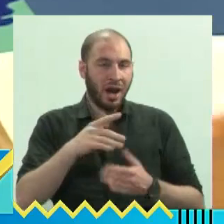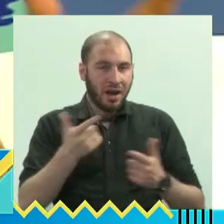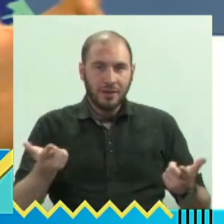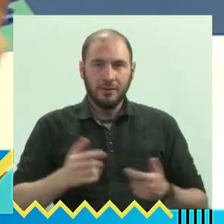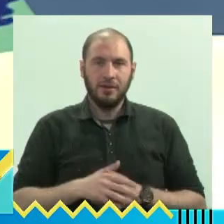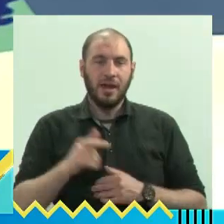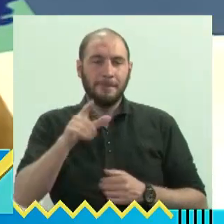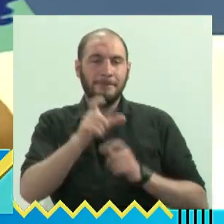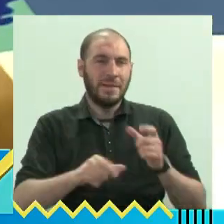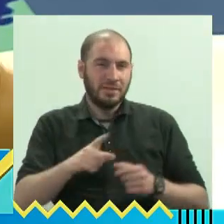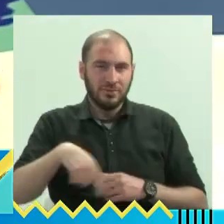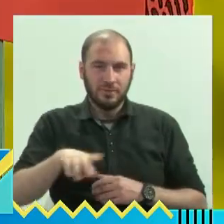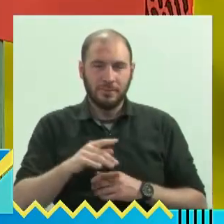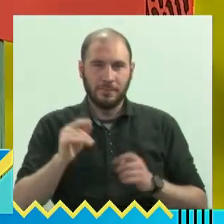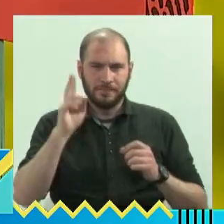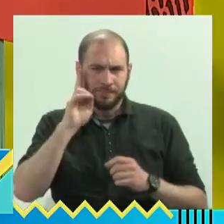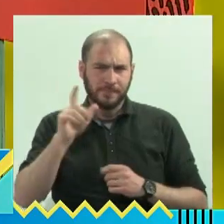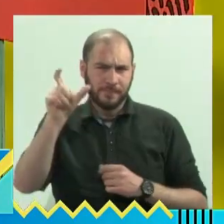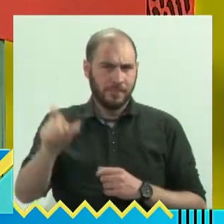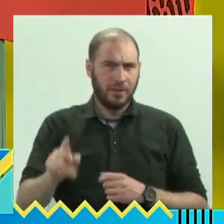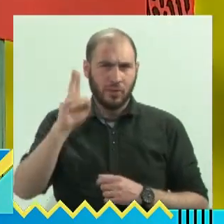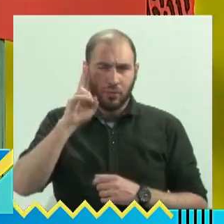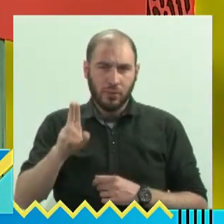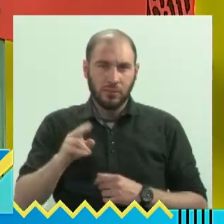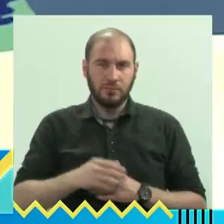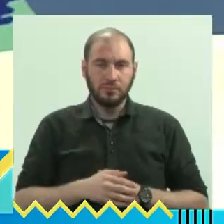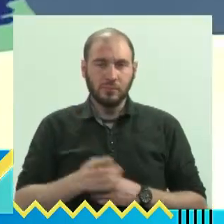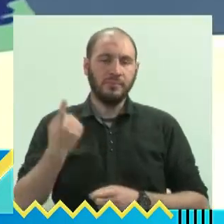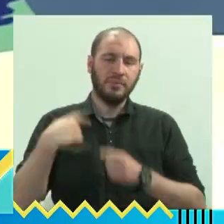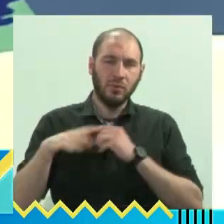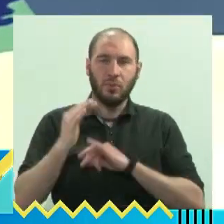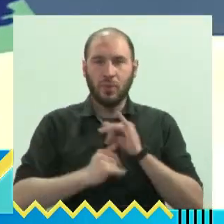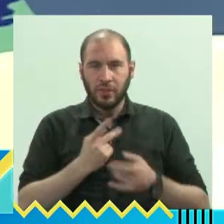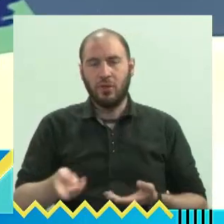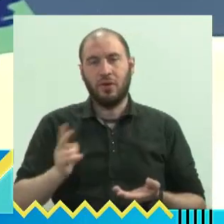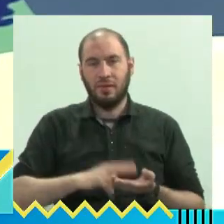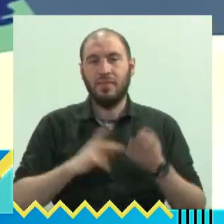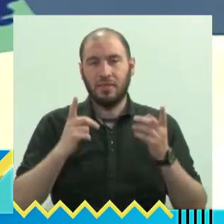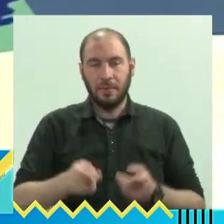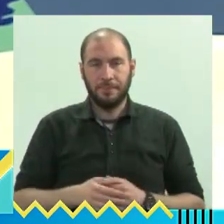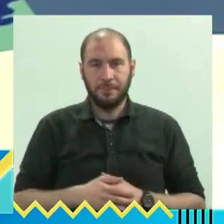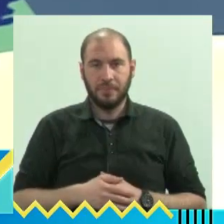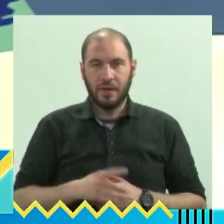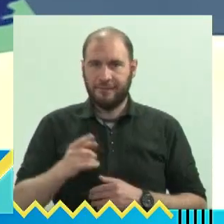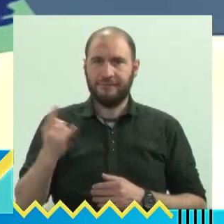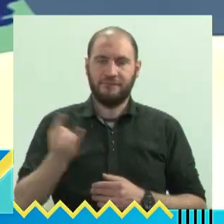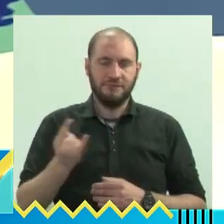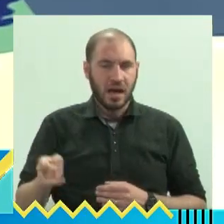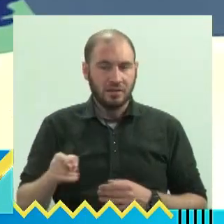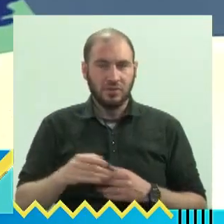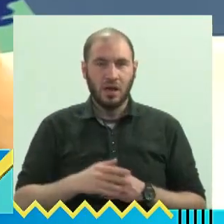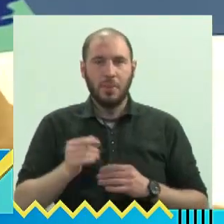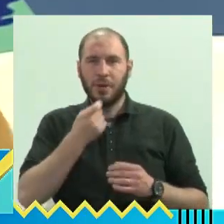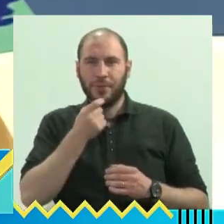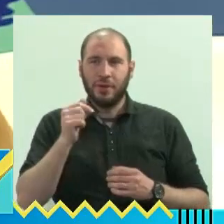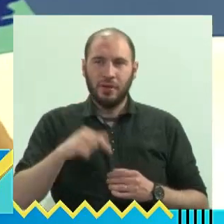Y estos personajes, admirar a estos personajes, digamos, reproducir su historia, e incluso hasta no siendo real, digamos, porque capaz que